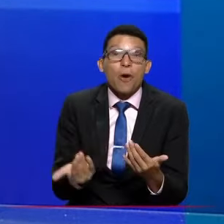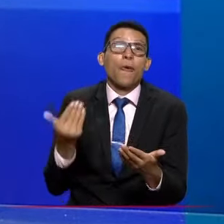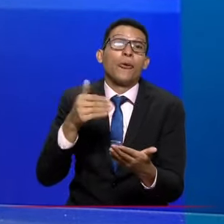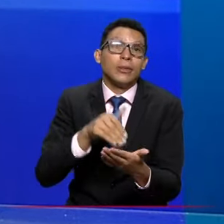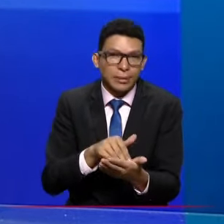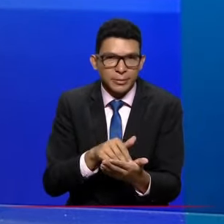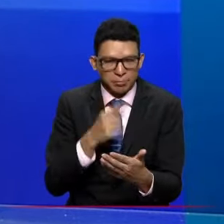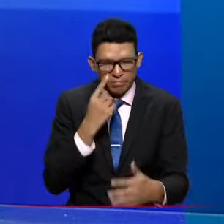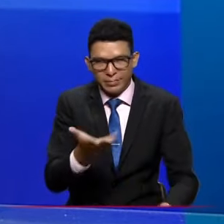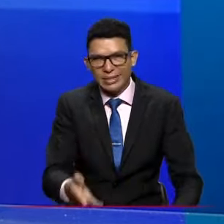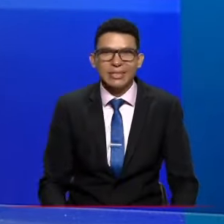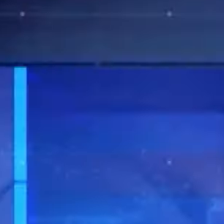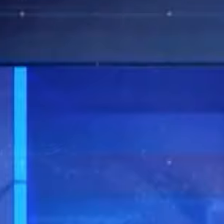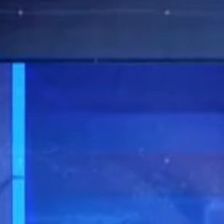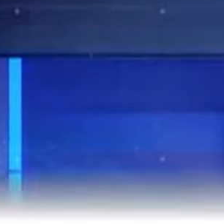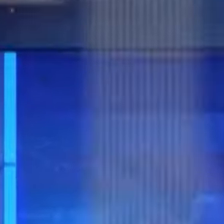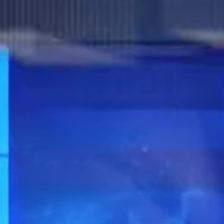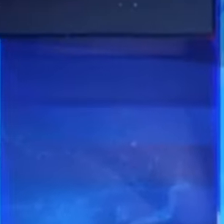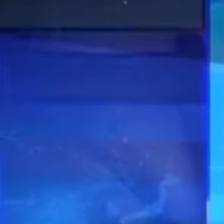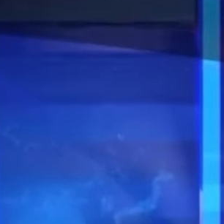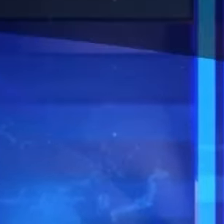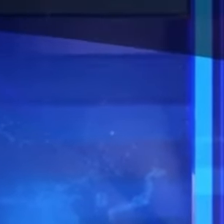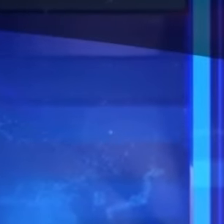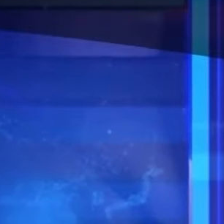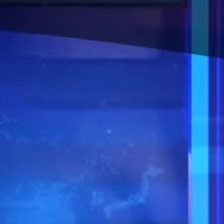Ríos en Graffiti.